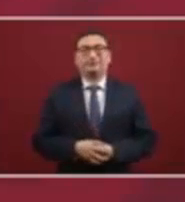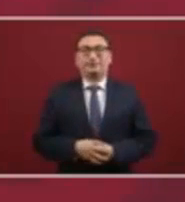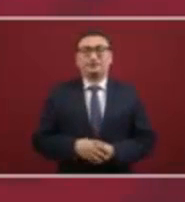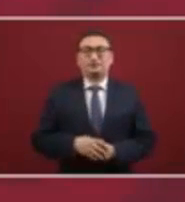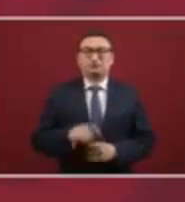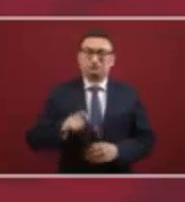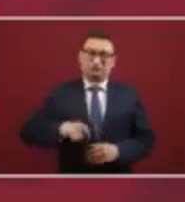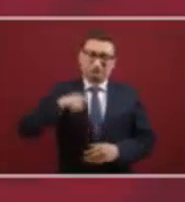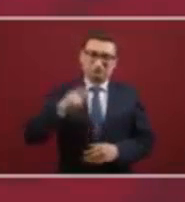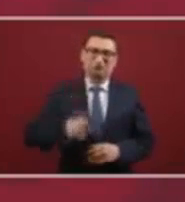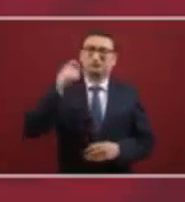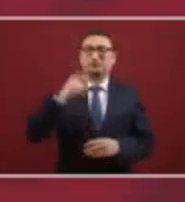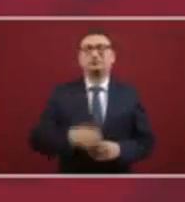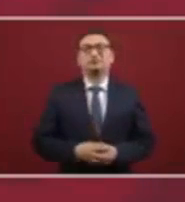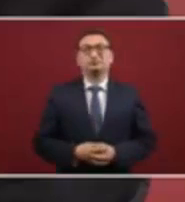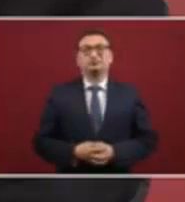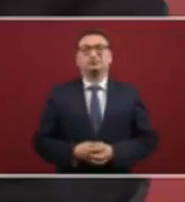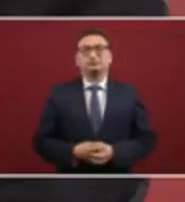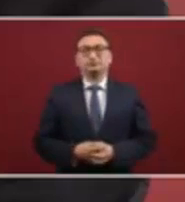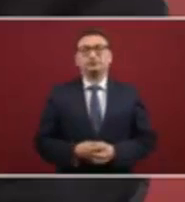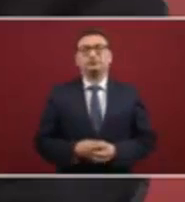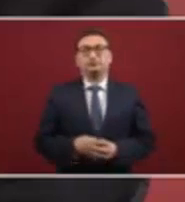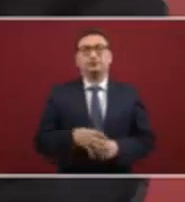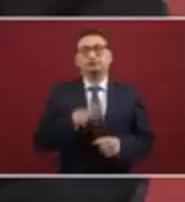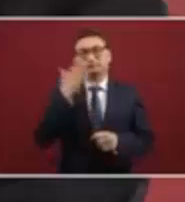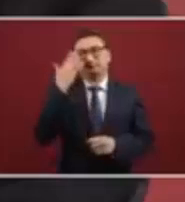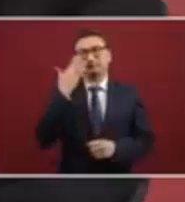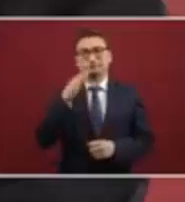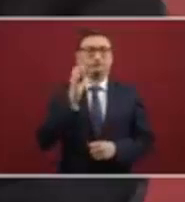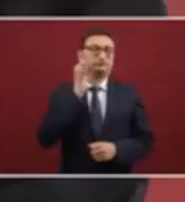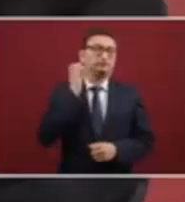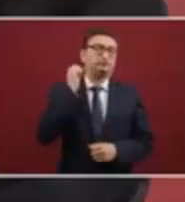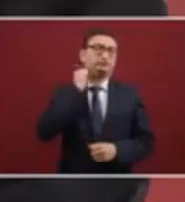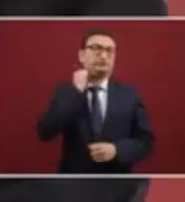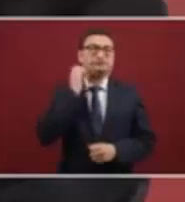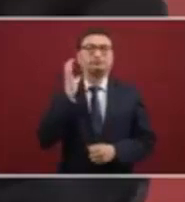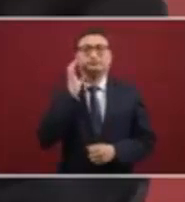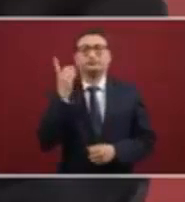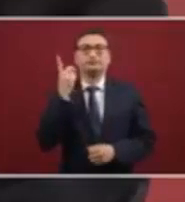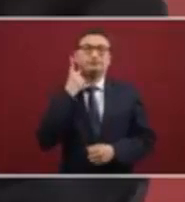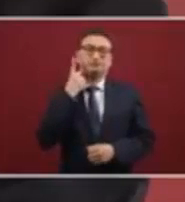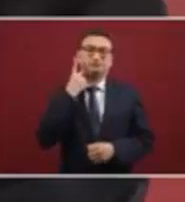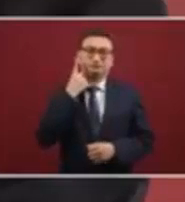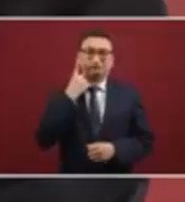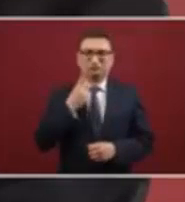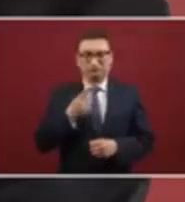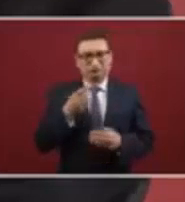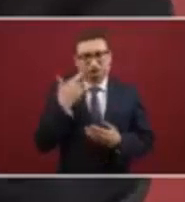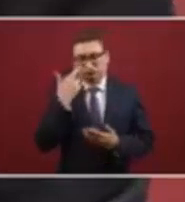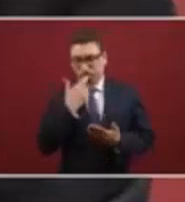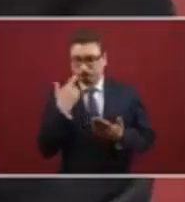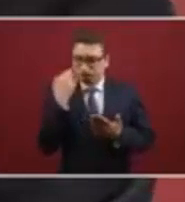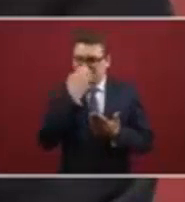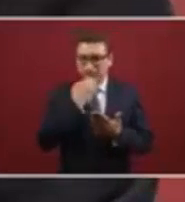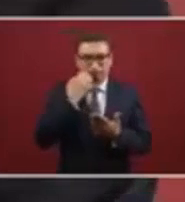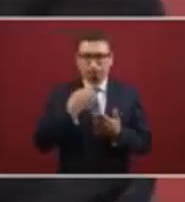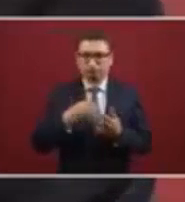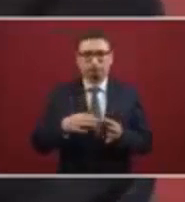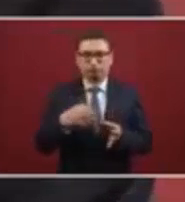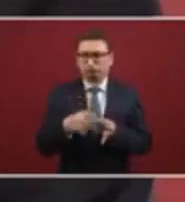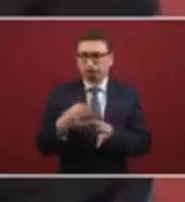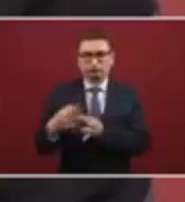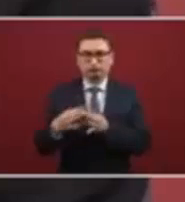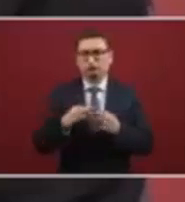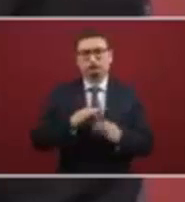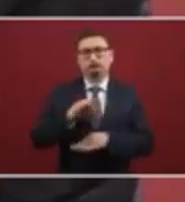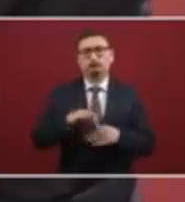se cancelan las condonaciones. ¿Pero qué empresas eran las que gozaban de estos privilegios? ¿Qué empresas se quedaron con el dinero del pueblo, con ese